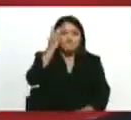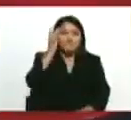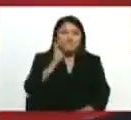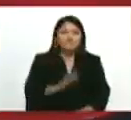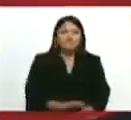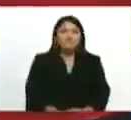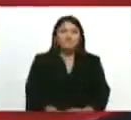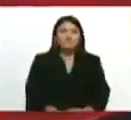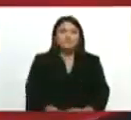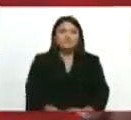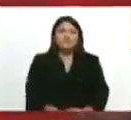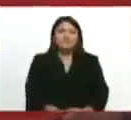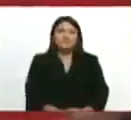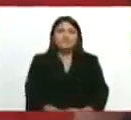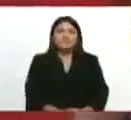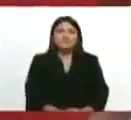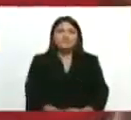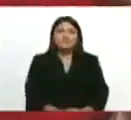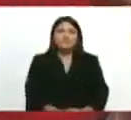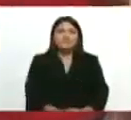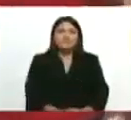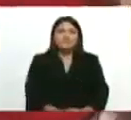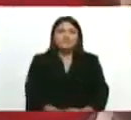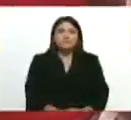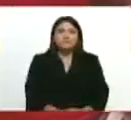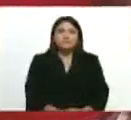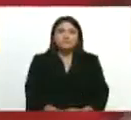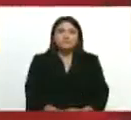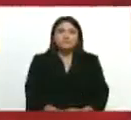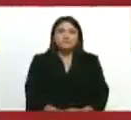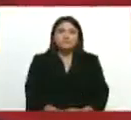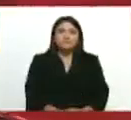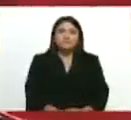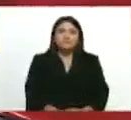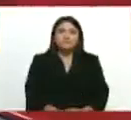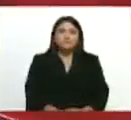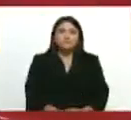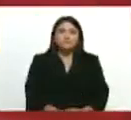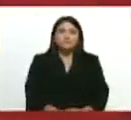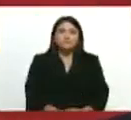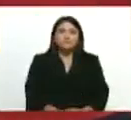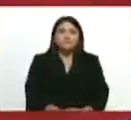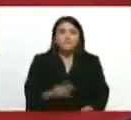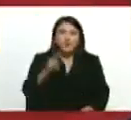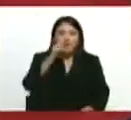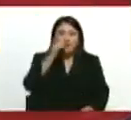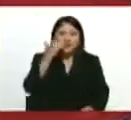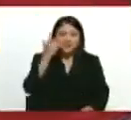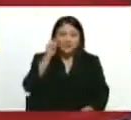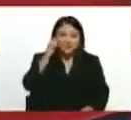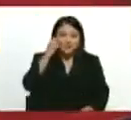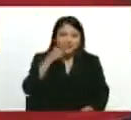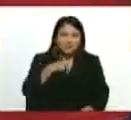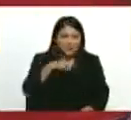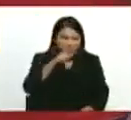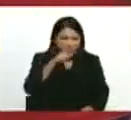esta muchacha, la de softball, 5 ponches en un juego. Mariángeles, y al potro le... ¿Te acuerdas, potro? Yo.